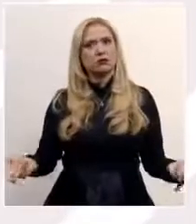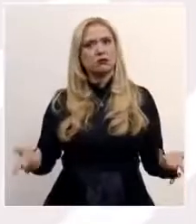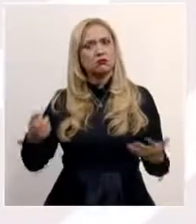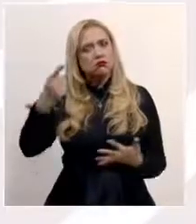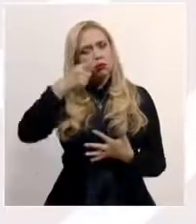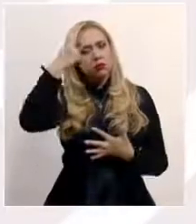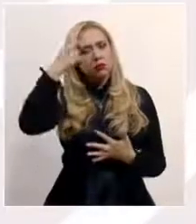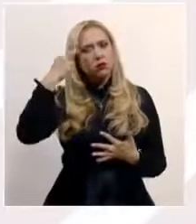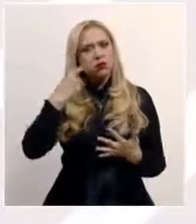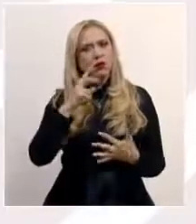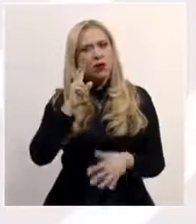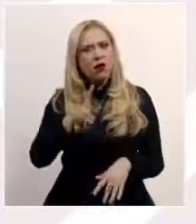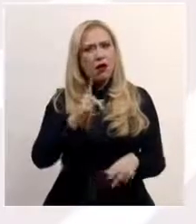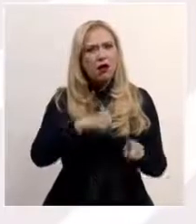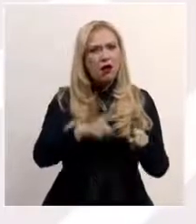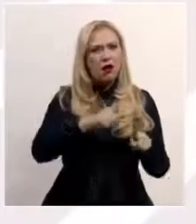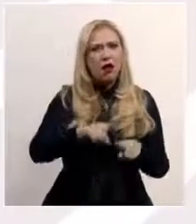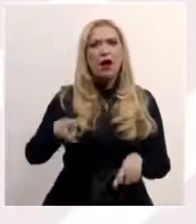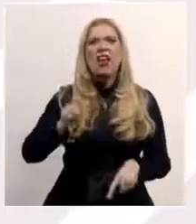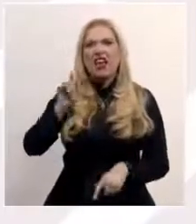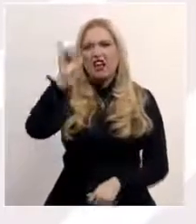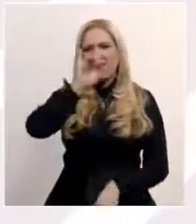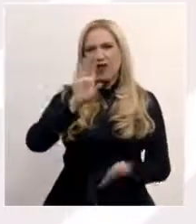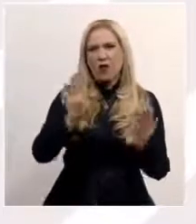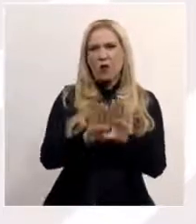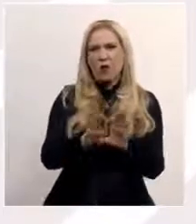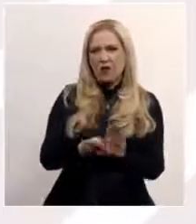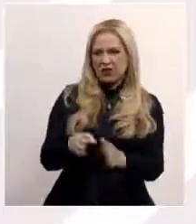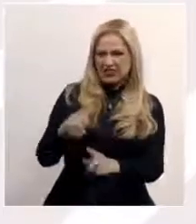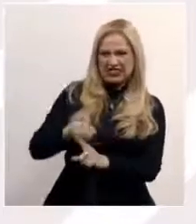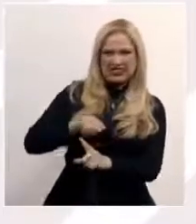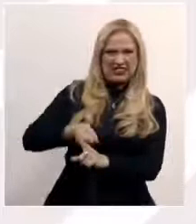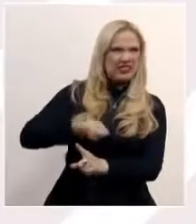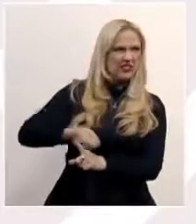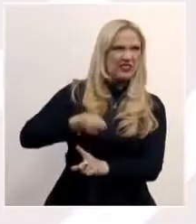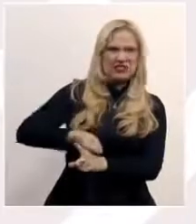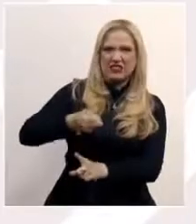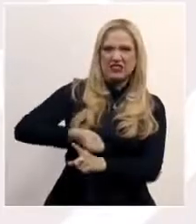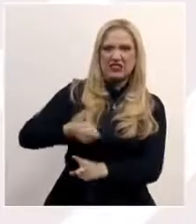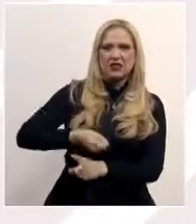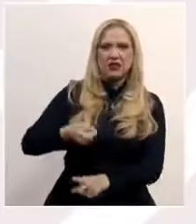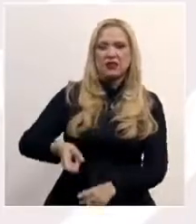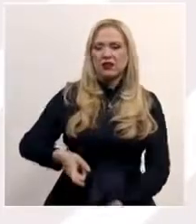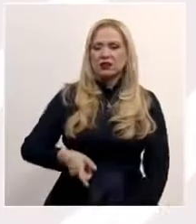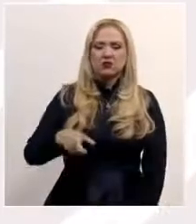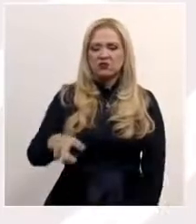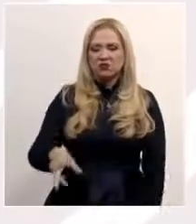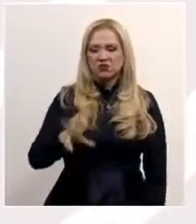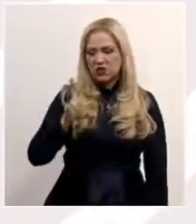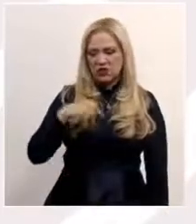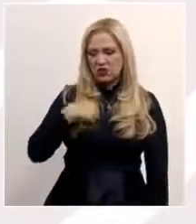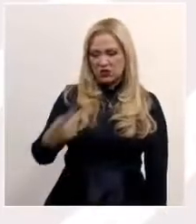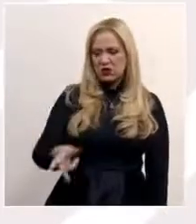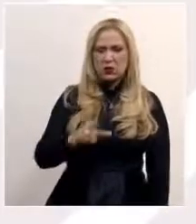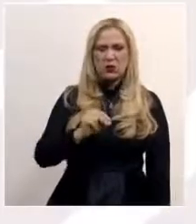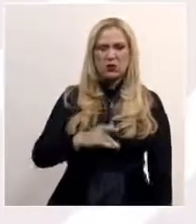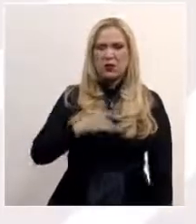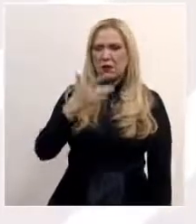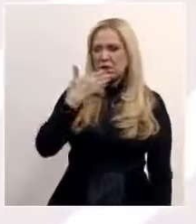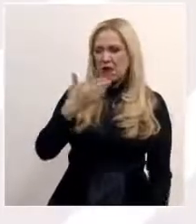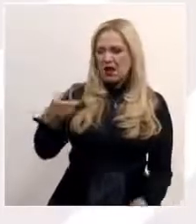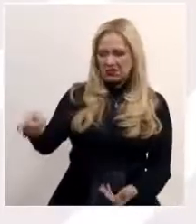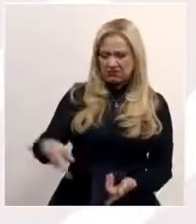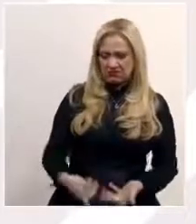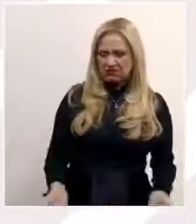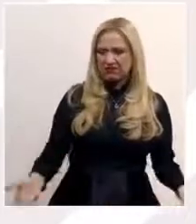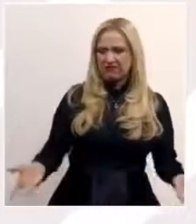Los patrones se encargan de que ellas sepan que no son bien recibidas, de que no están felices de su embarazo, de que